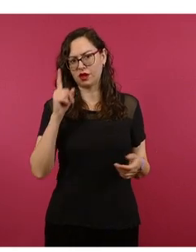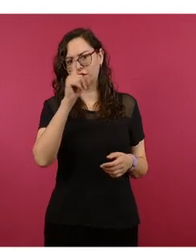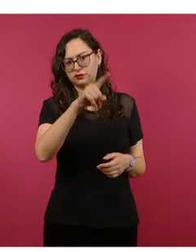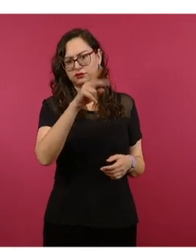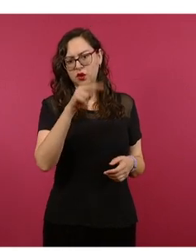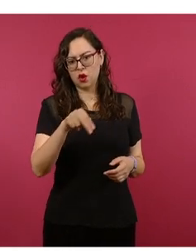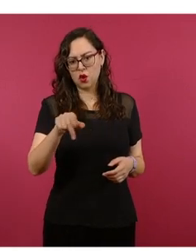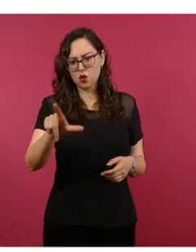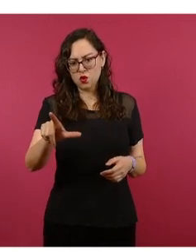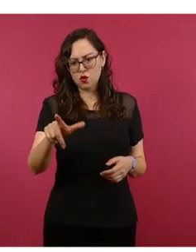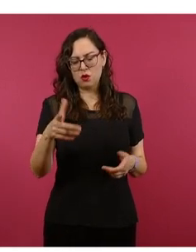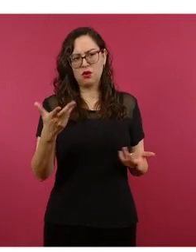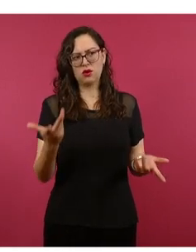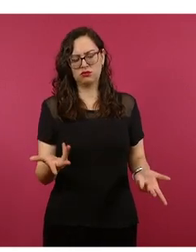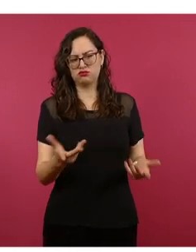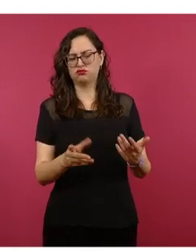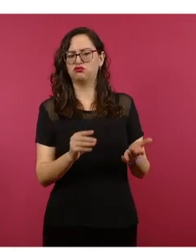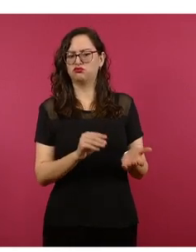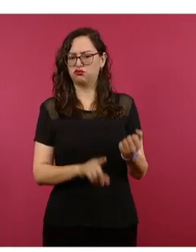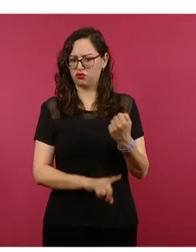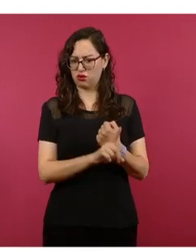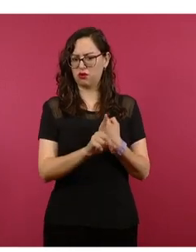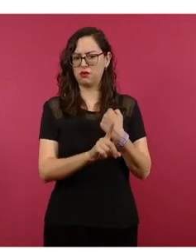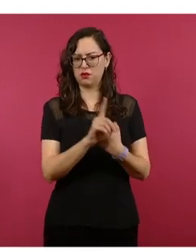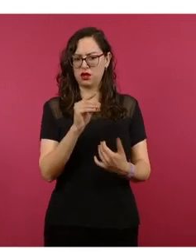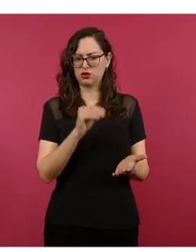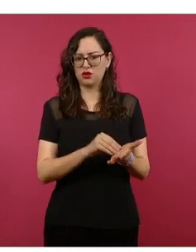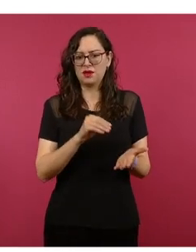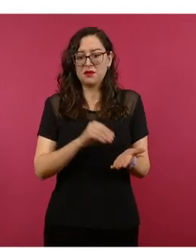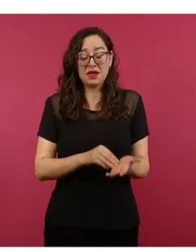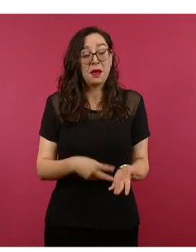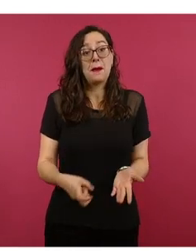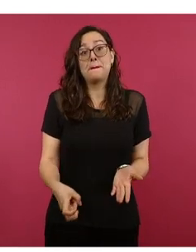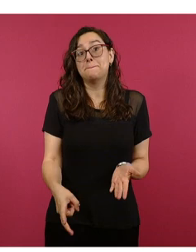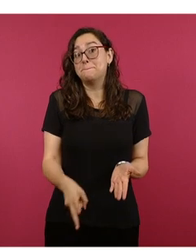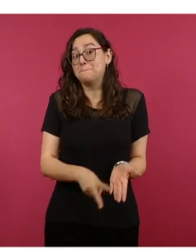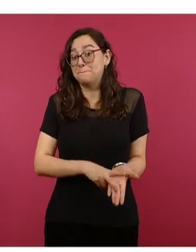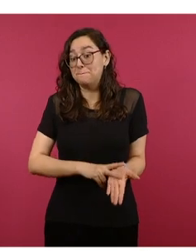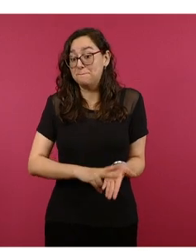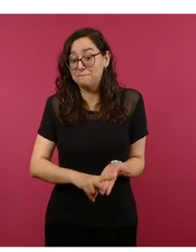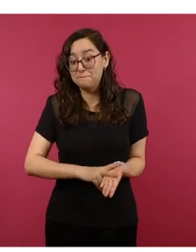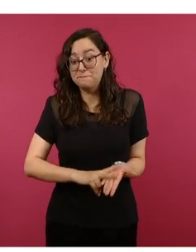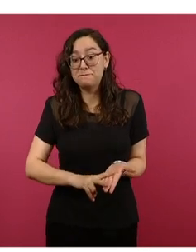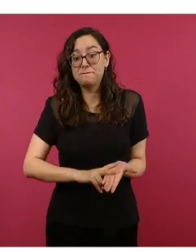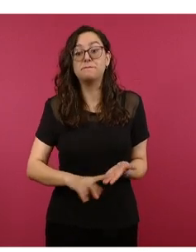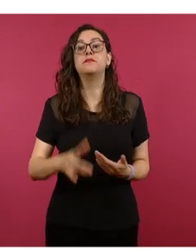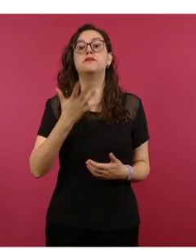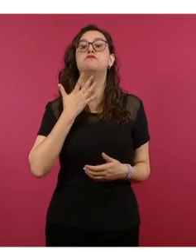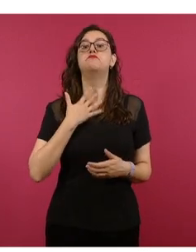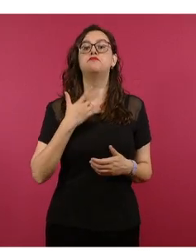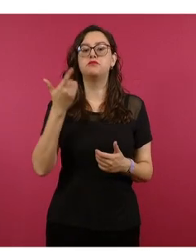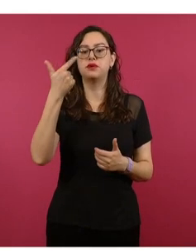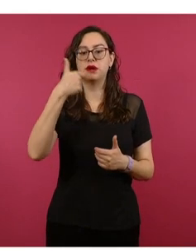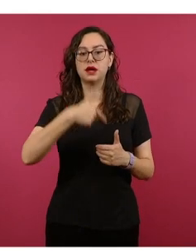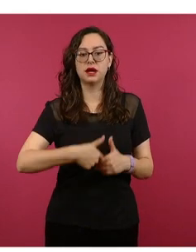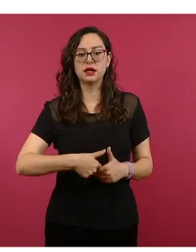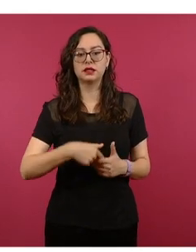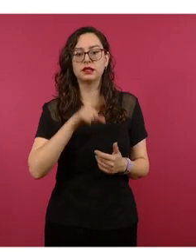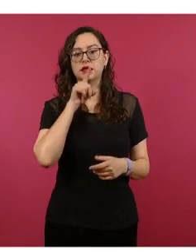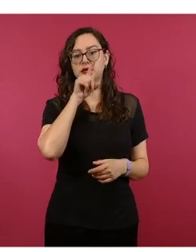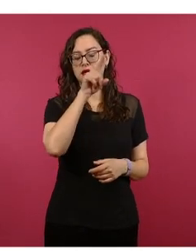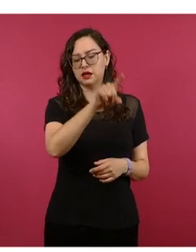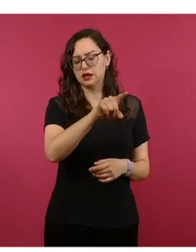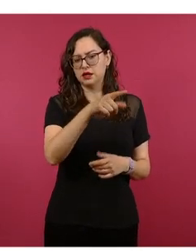y ahora, por ejemplo, una franquicia Pemex en Monterrey, Nuevo León, allá en la avenida Aarón Sáenz